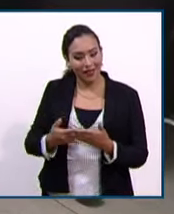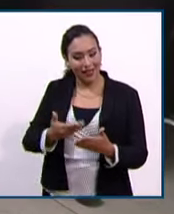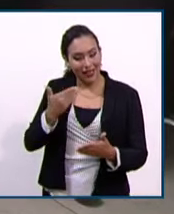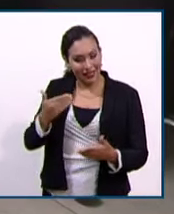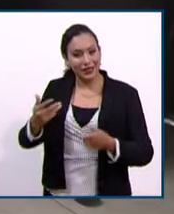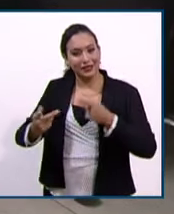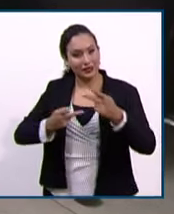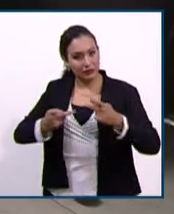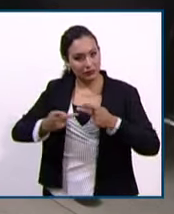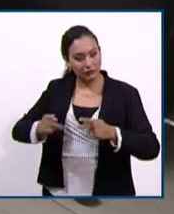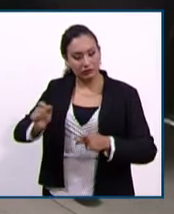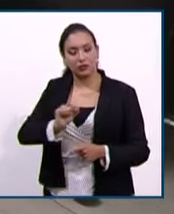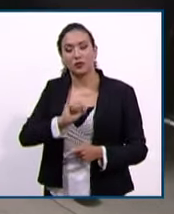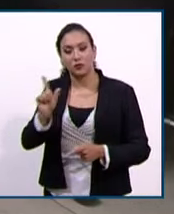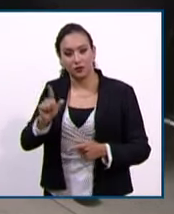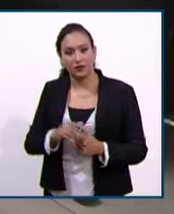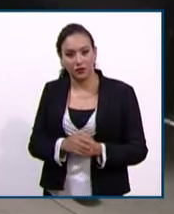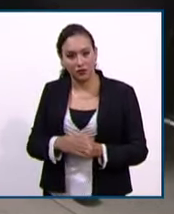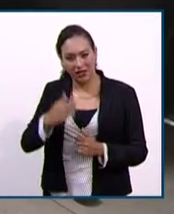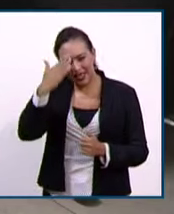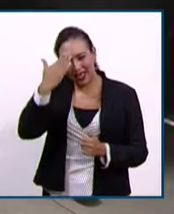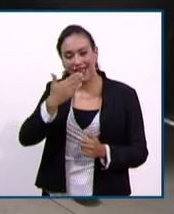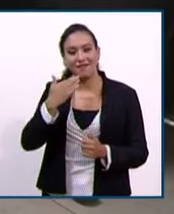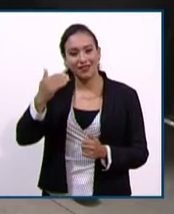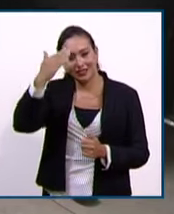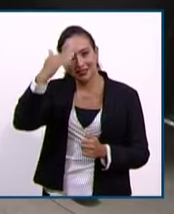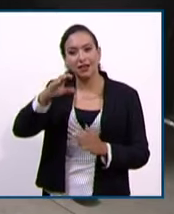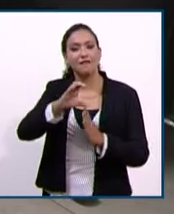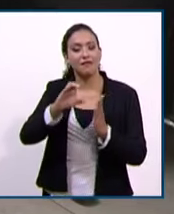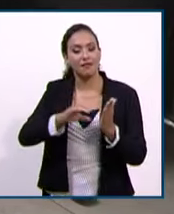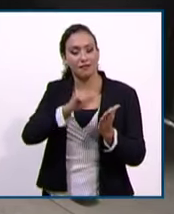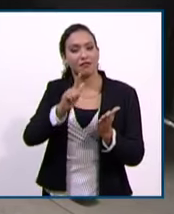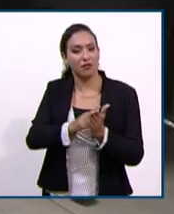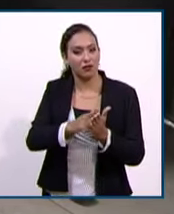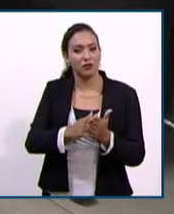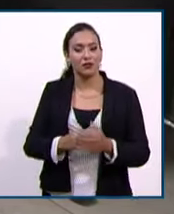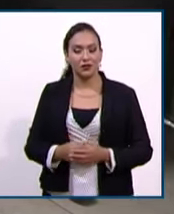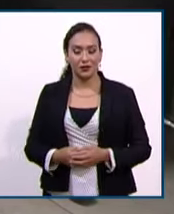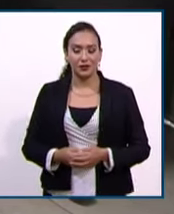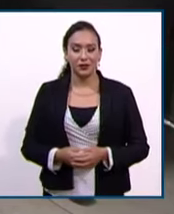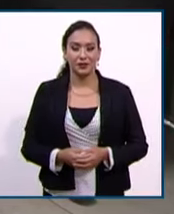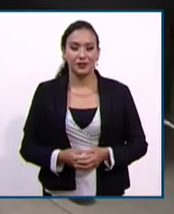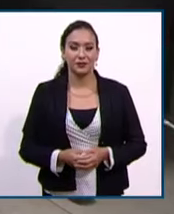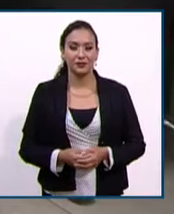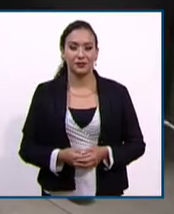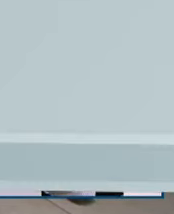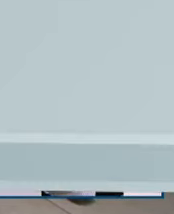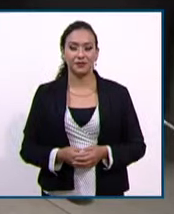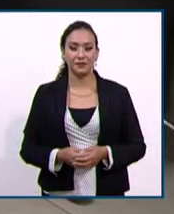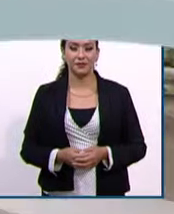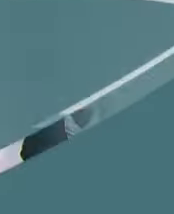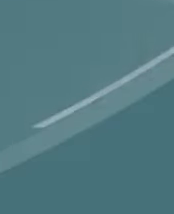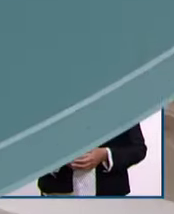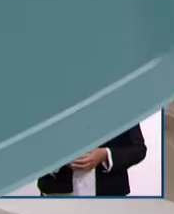sistema meritocrático que garantice el acceso de los mejores cuadros.